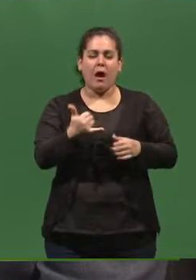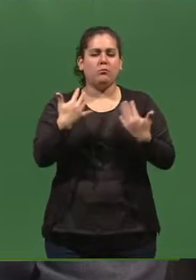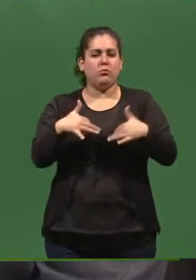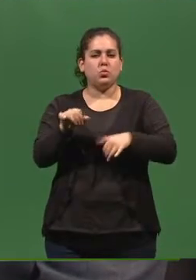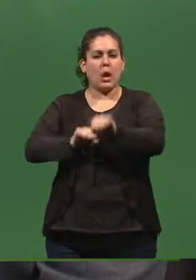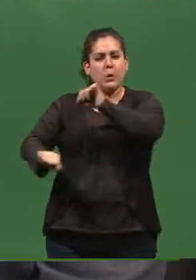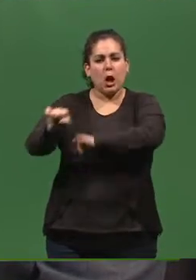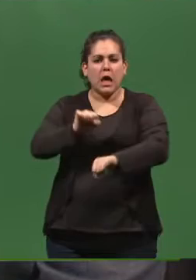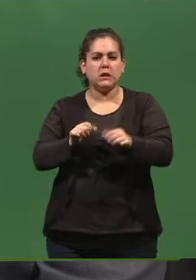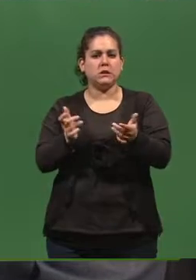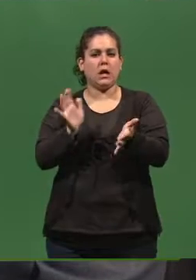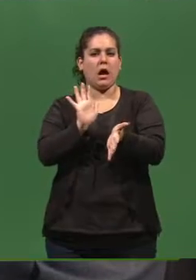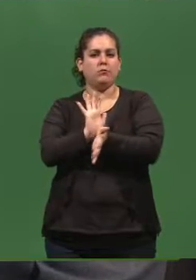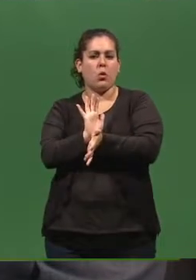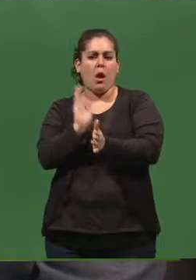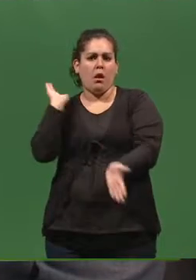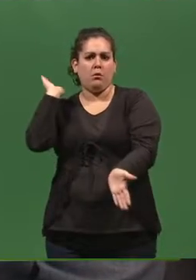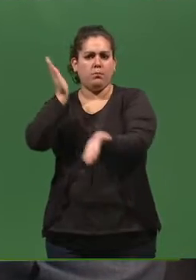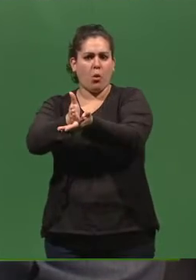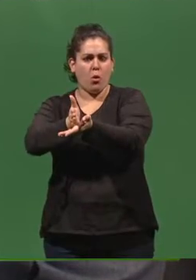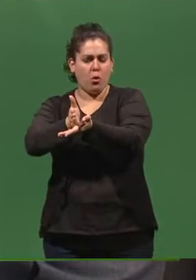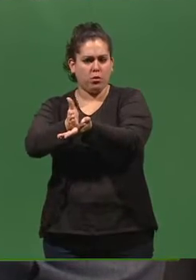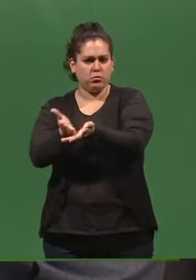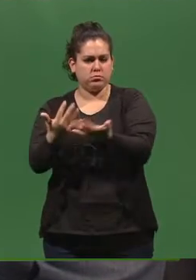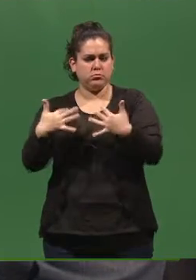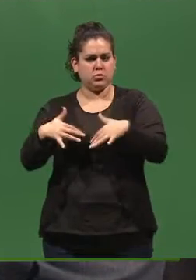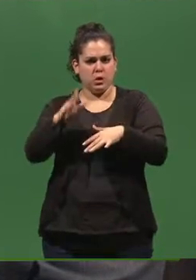de violencia institucional que genera la